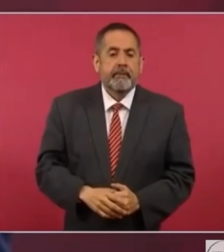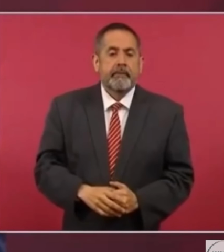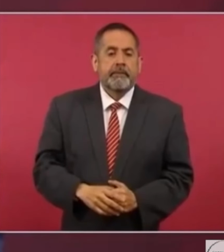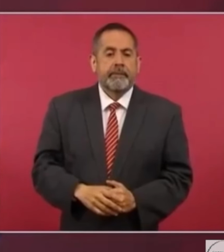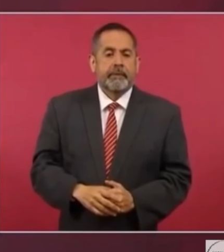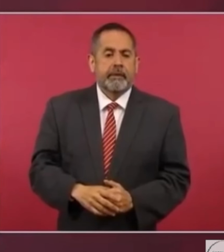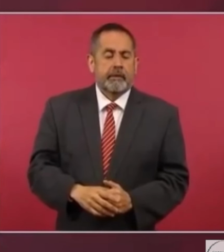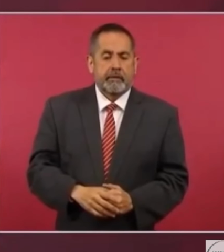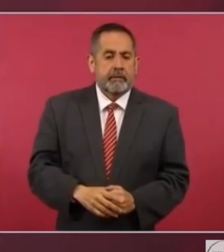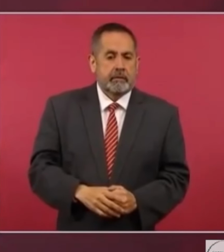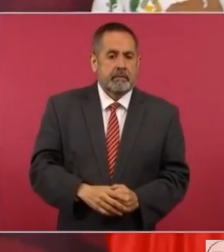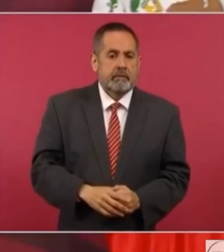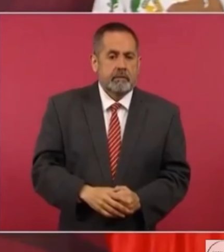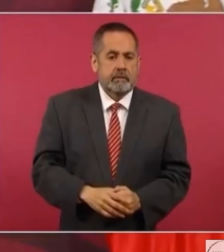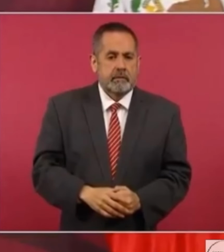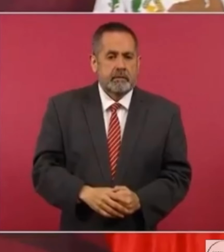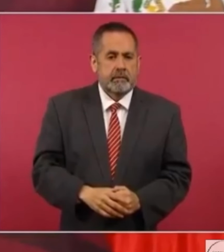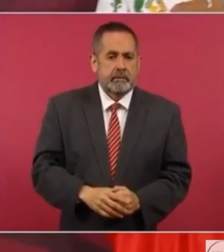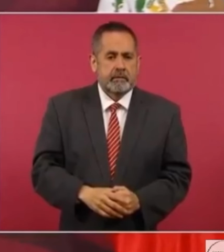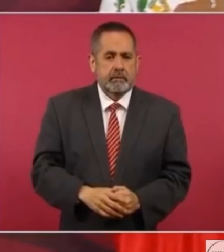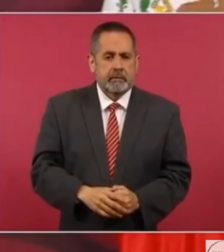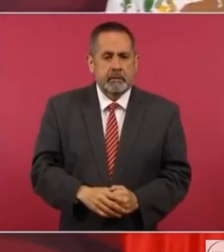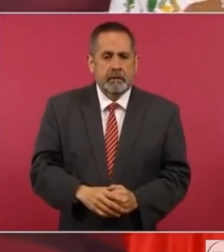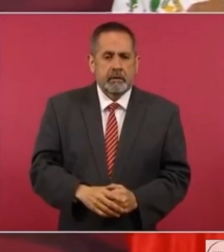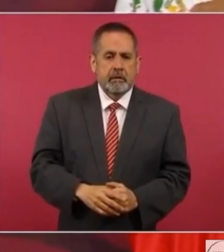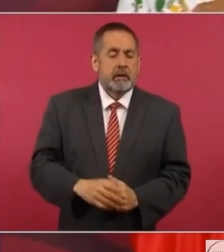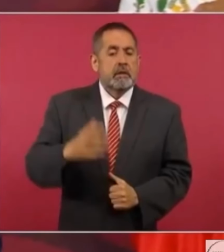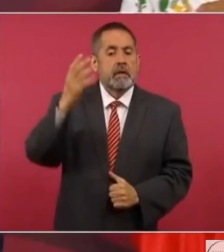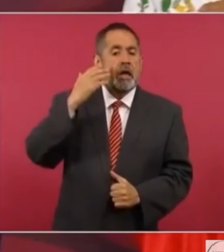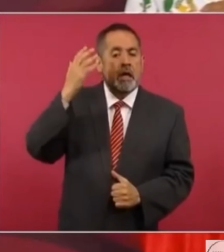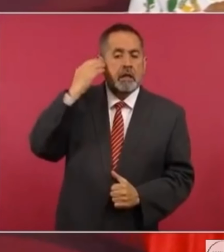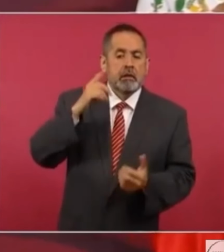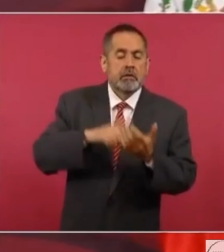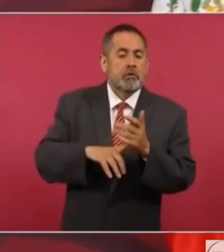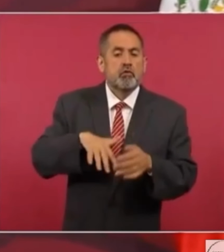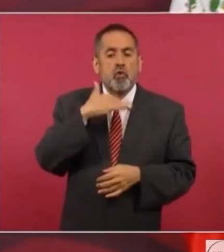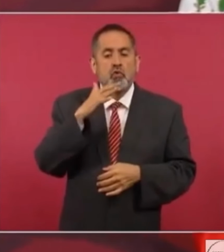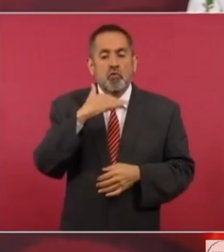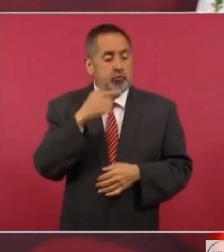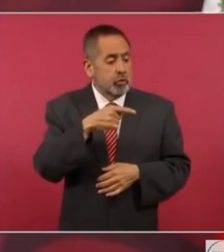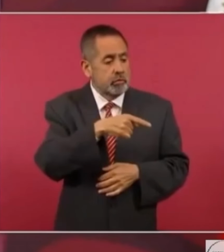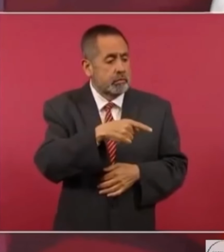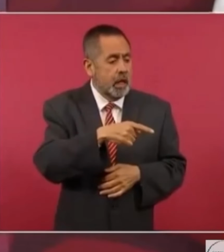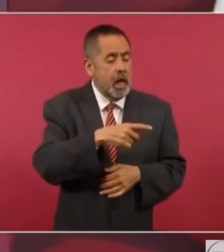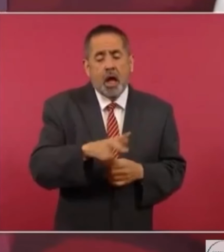se veía como algo completamente normal.